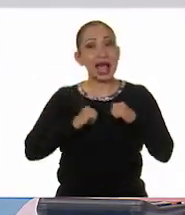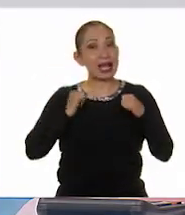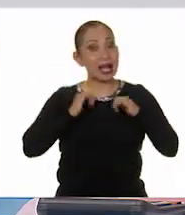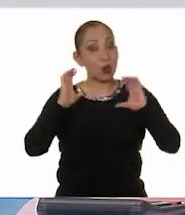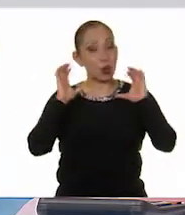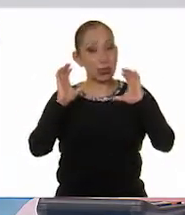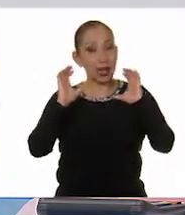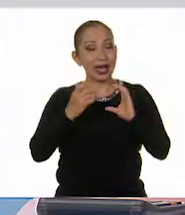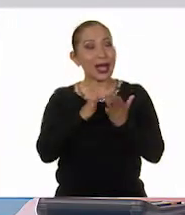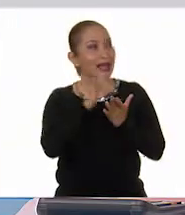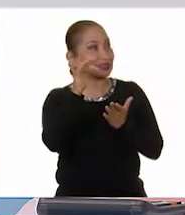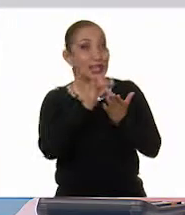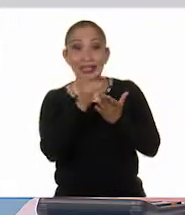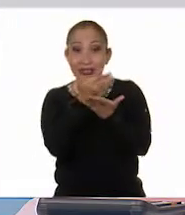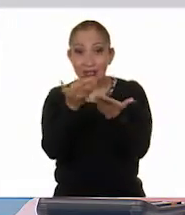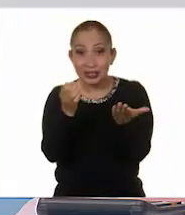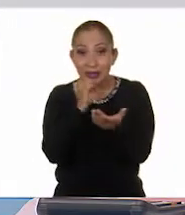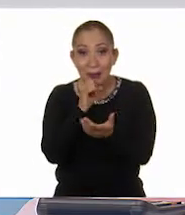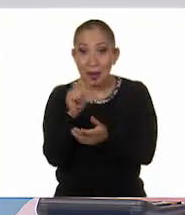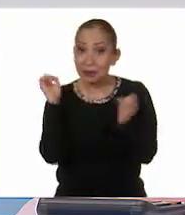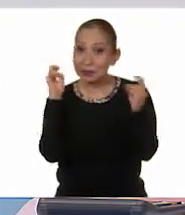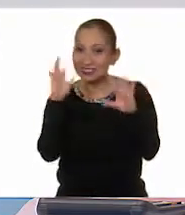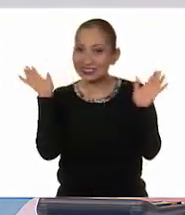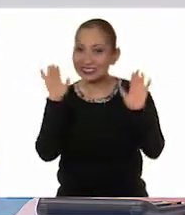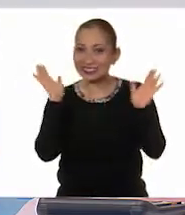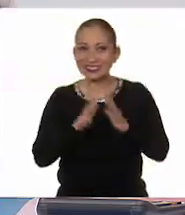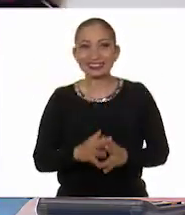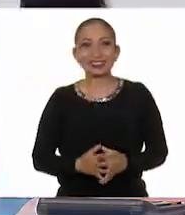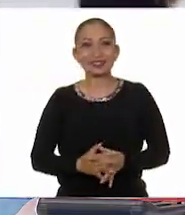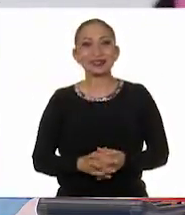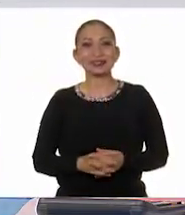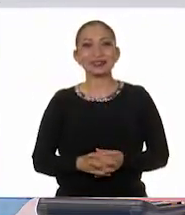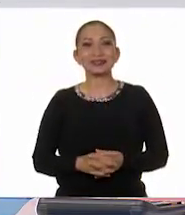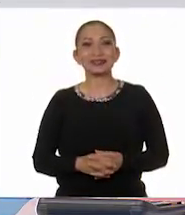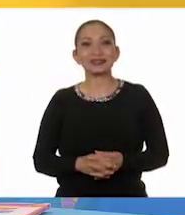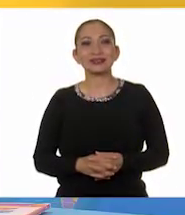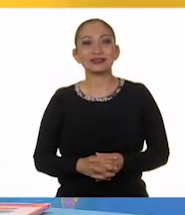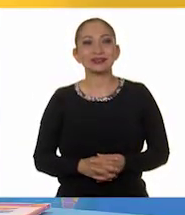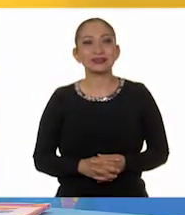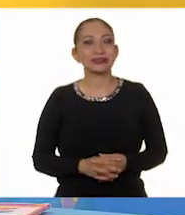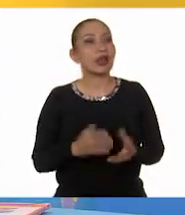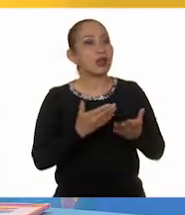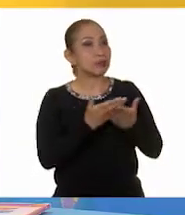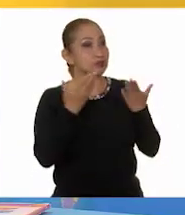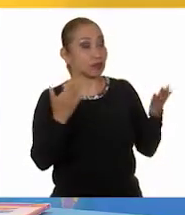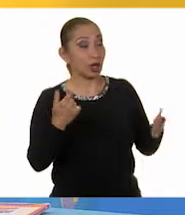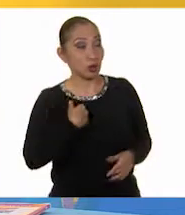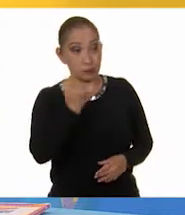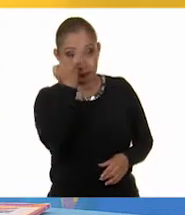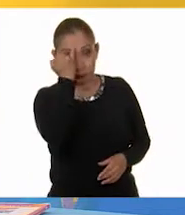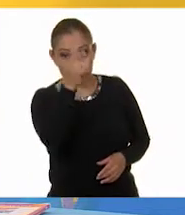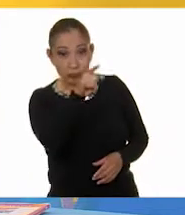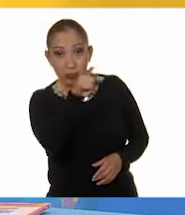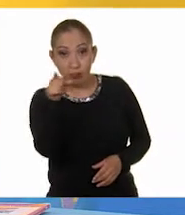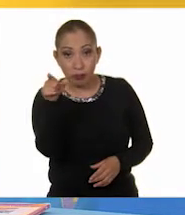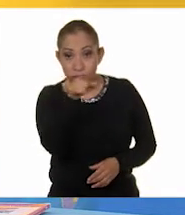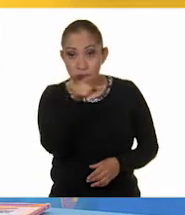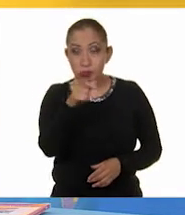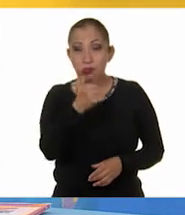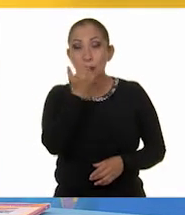mucho. Gracias, maestra. Y gracias a ustedes. ¡Nos vemos! Bye. Bueno, pues ahora les propongo a ustedes, ya